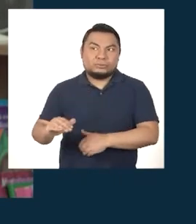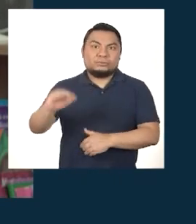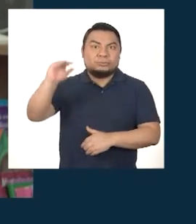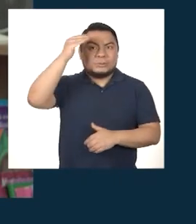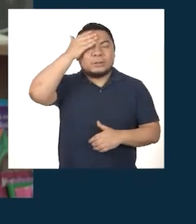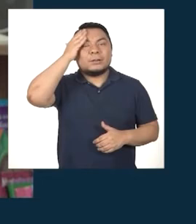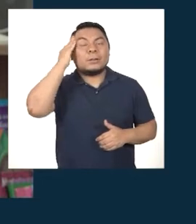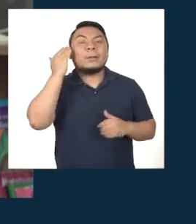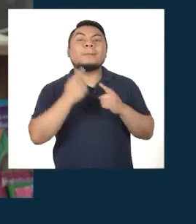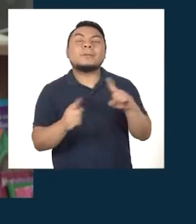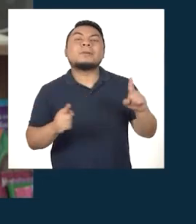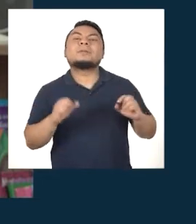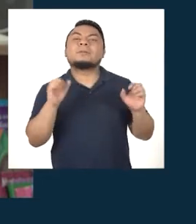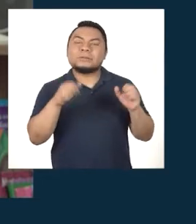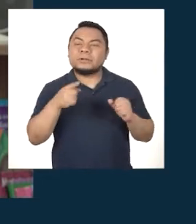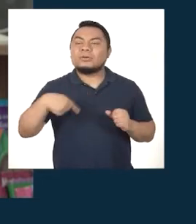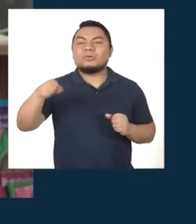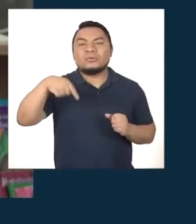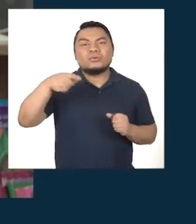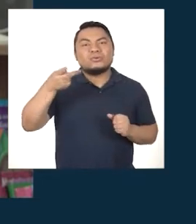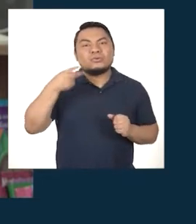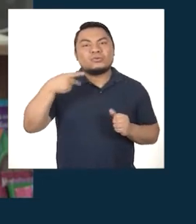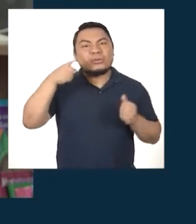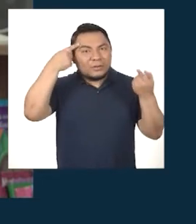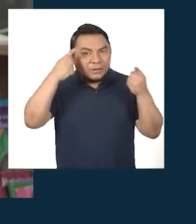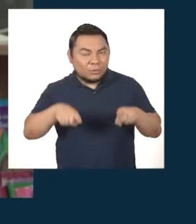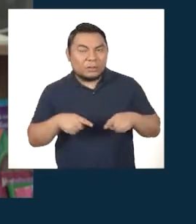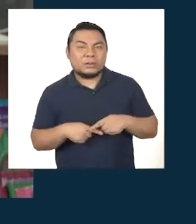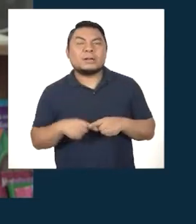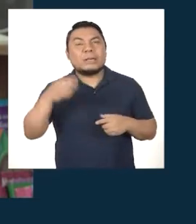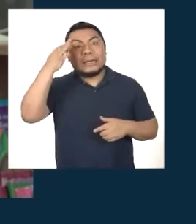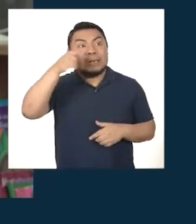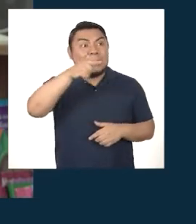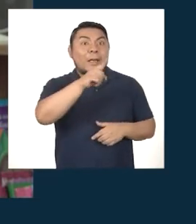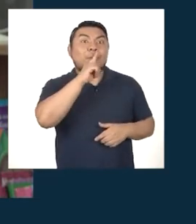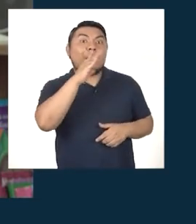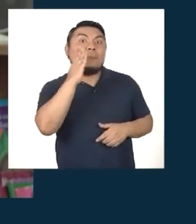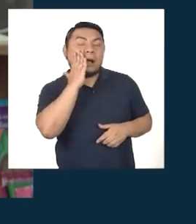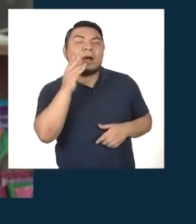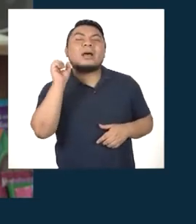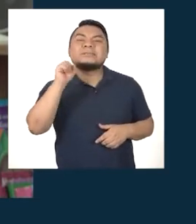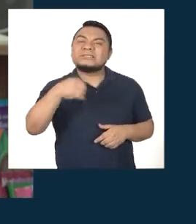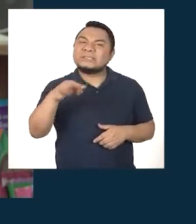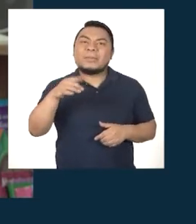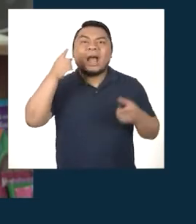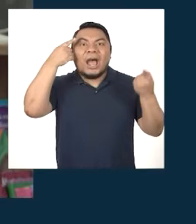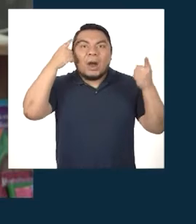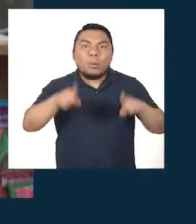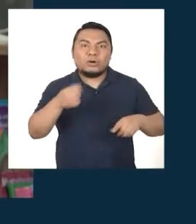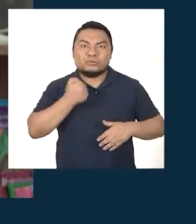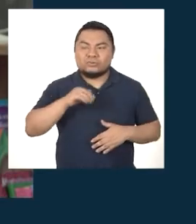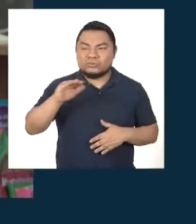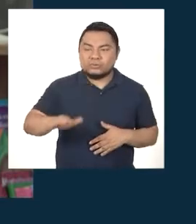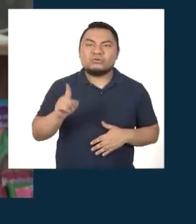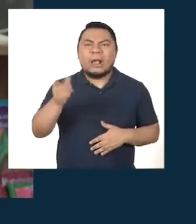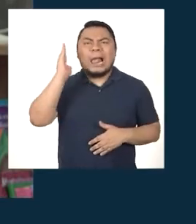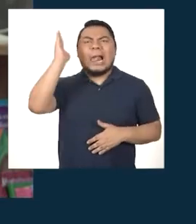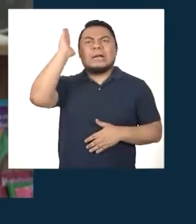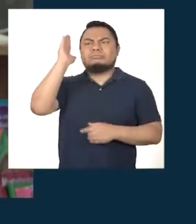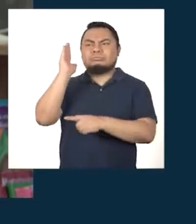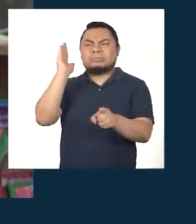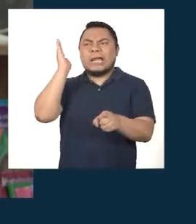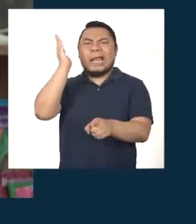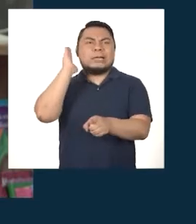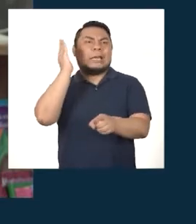Pero definitivamente llegamos a acuerdos, o sea, creo que los padres tenemos que establecer acuerdos, ¿no? No solo dar órdenes,